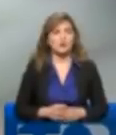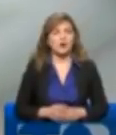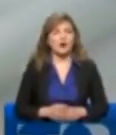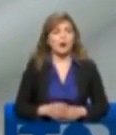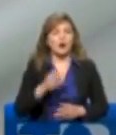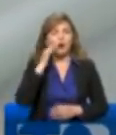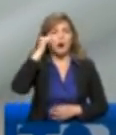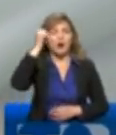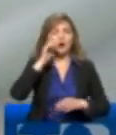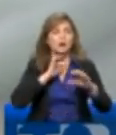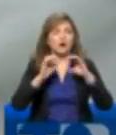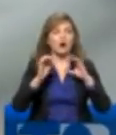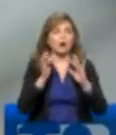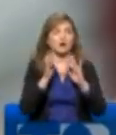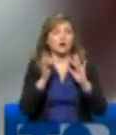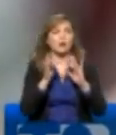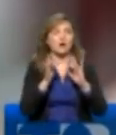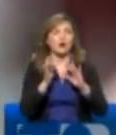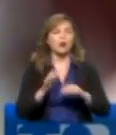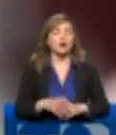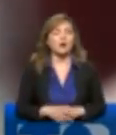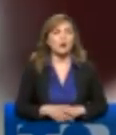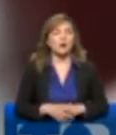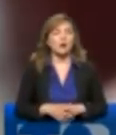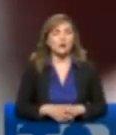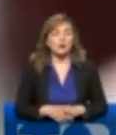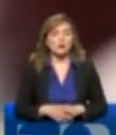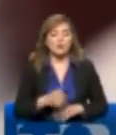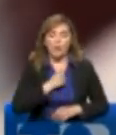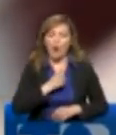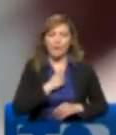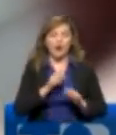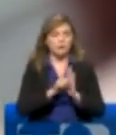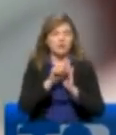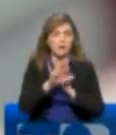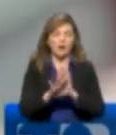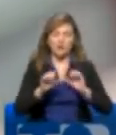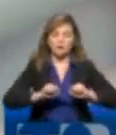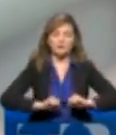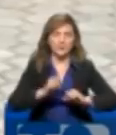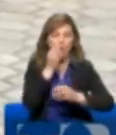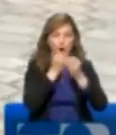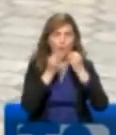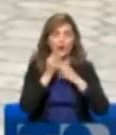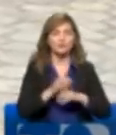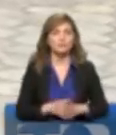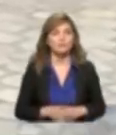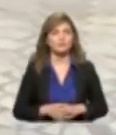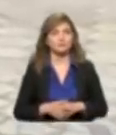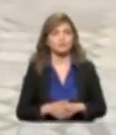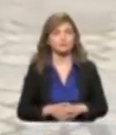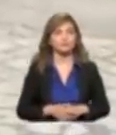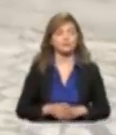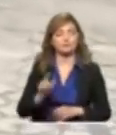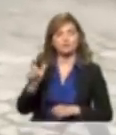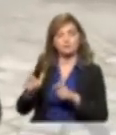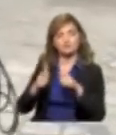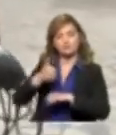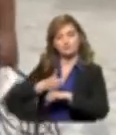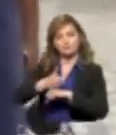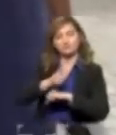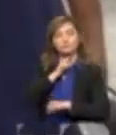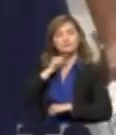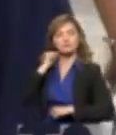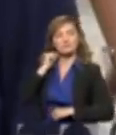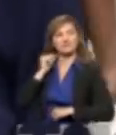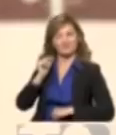comunicaron el día de ayer que teníamos que venir a donar con lo que podamos para nuestros hijos. Los terciarios, capuchinos,